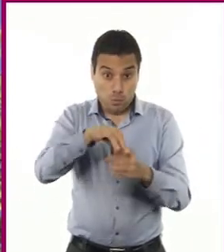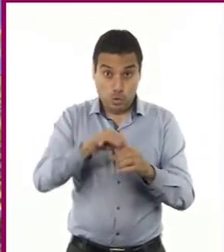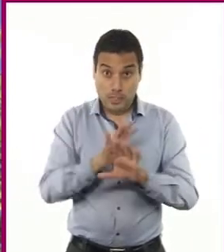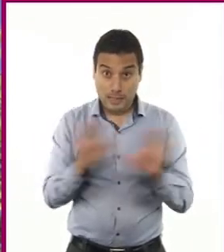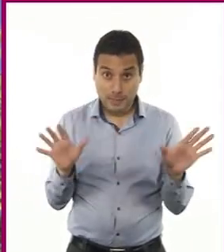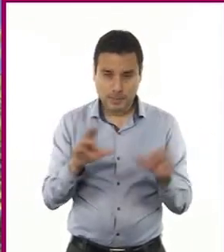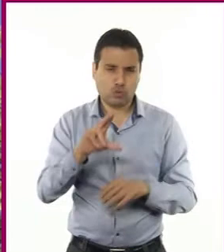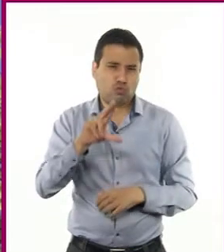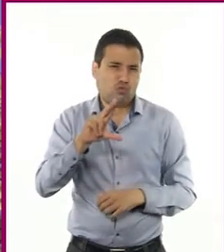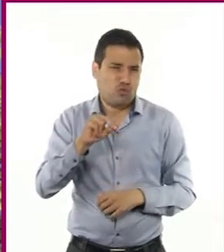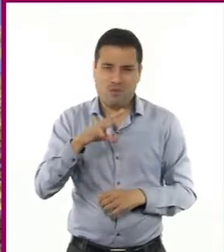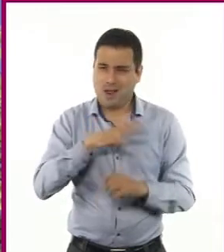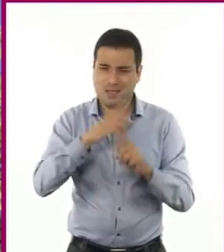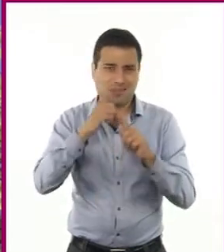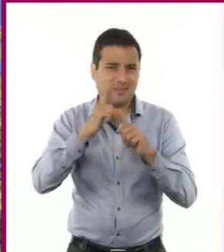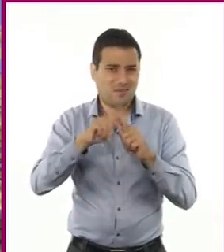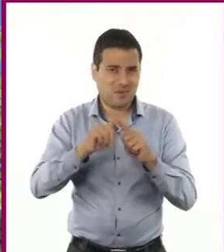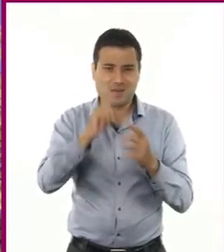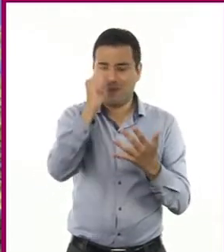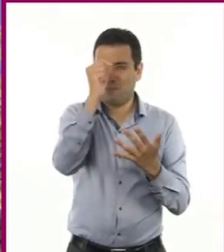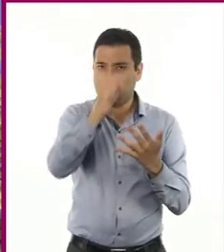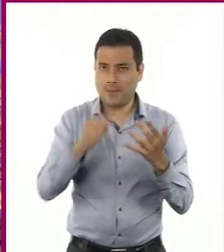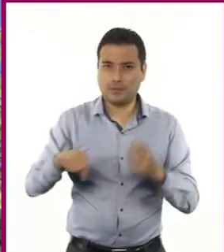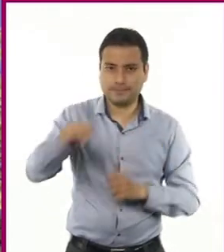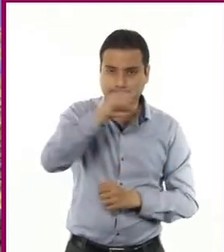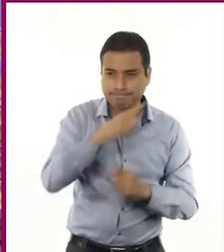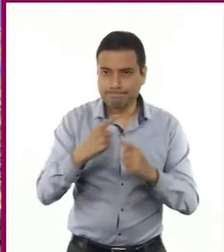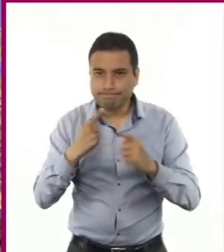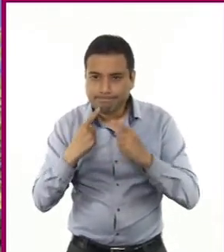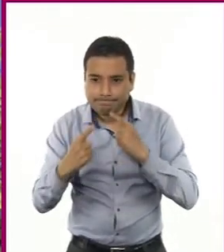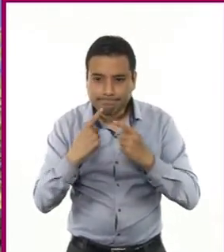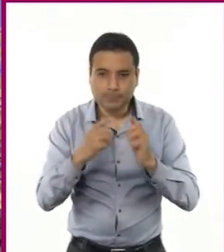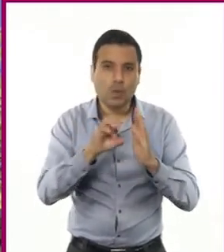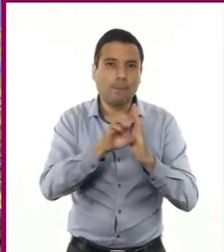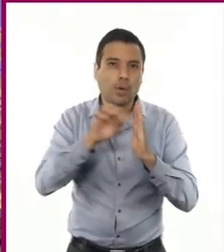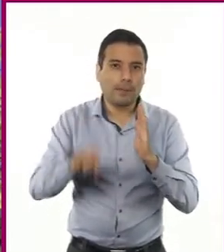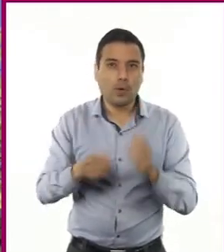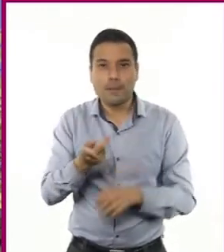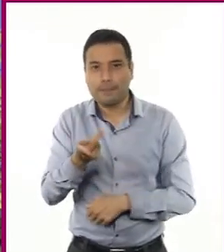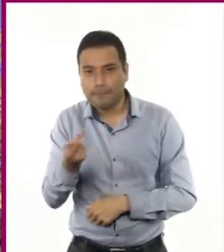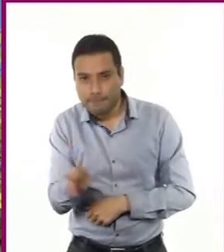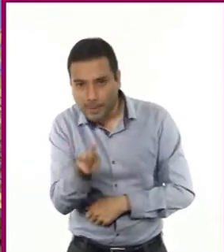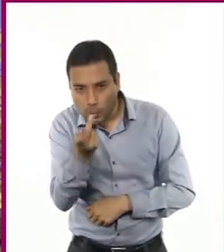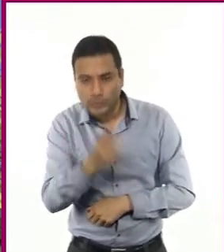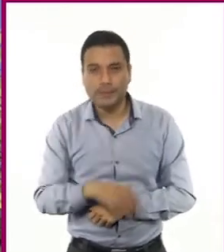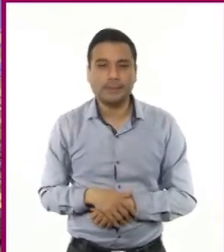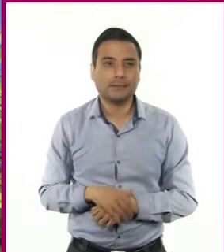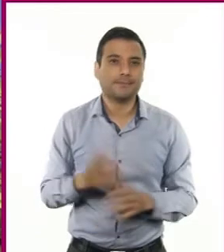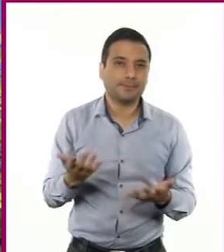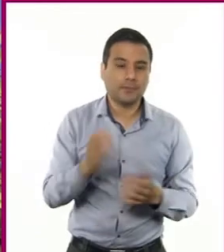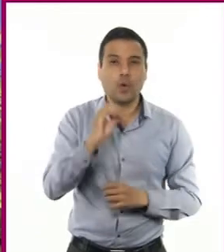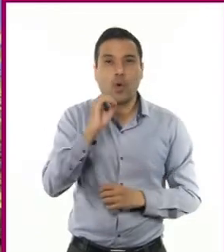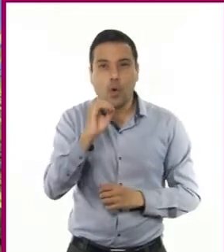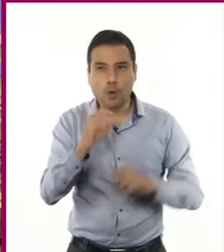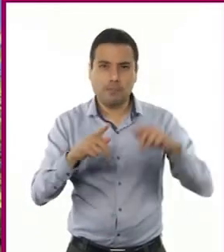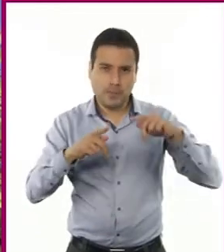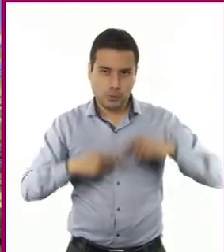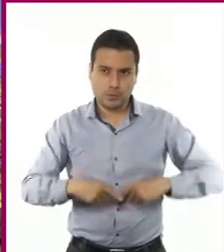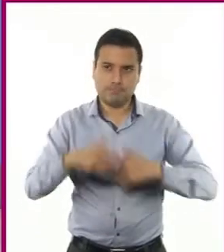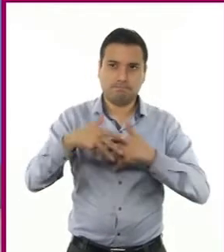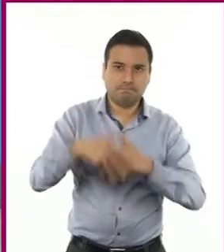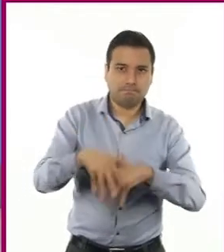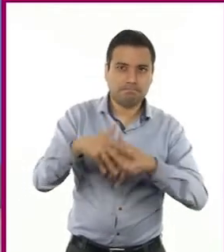a través de diversos mecanismos de deliberación colectiva, como los referéndums, las consultas y las movilizaciones